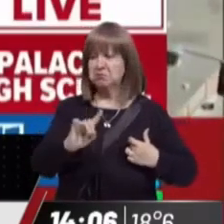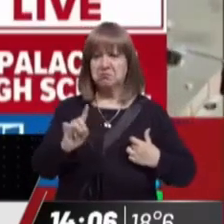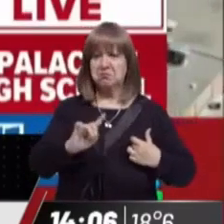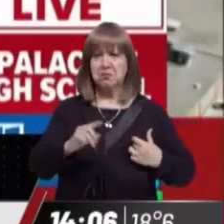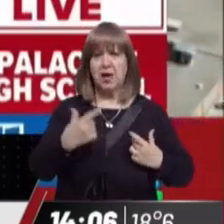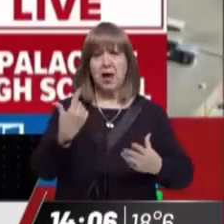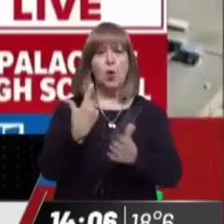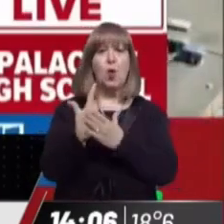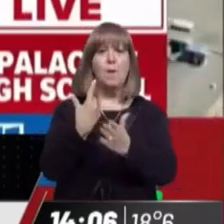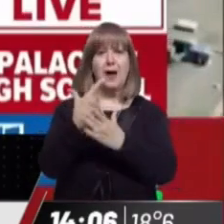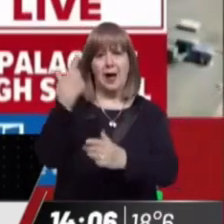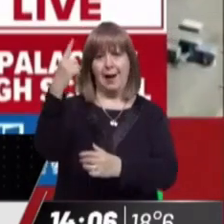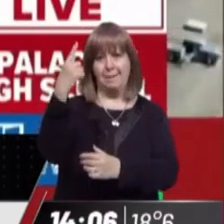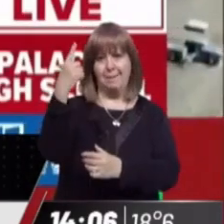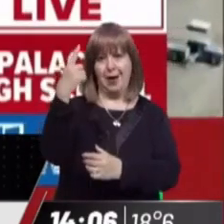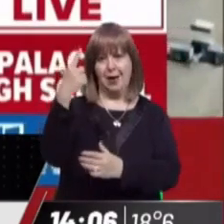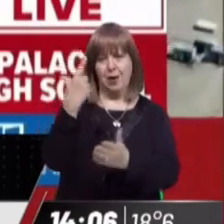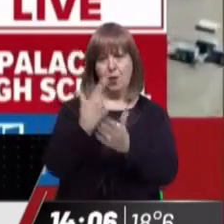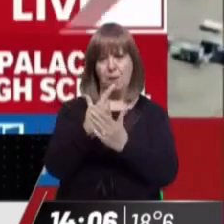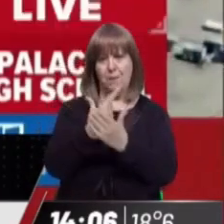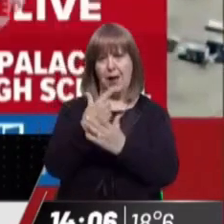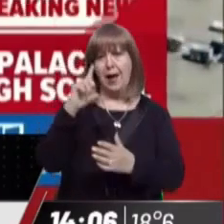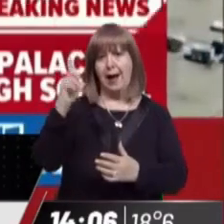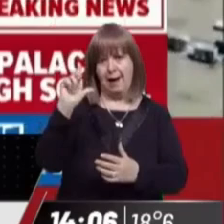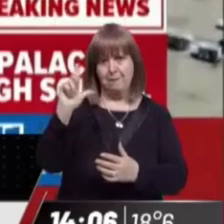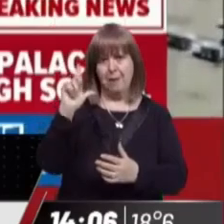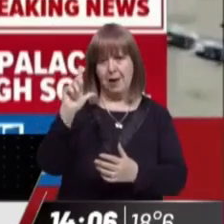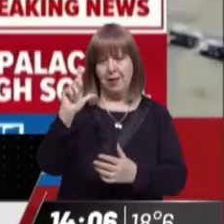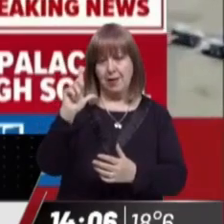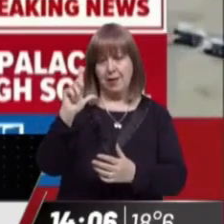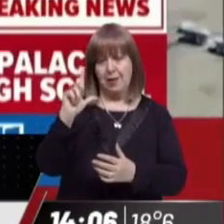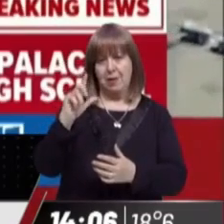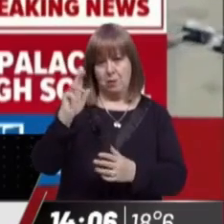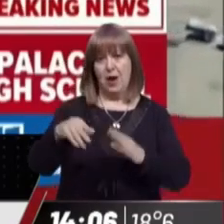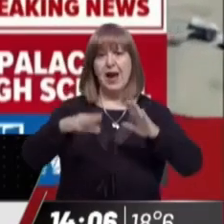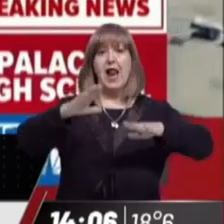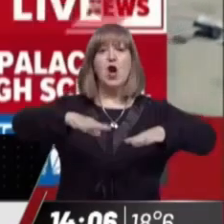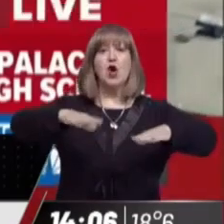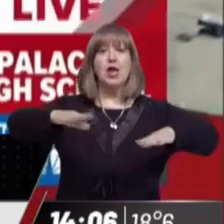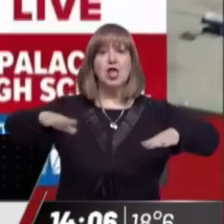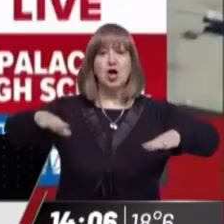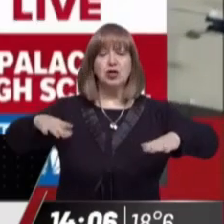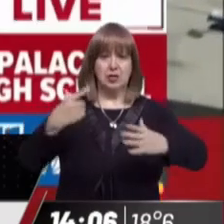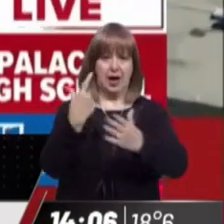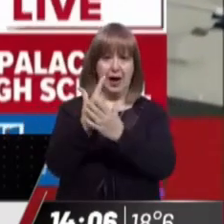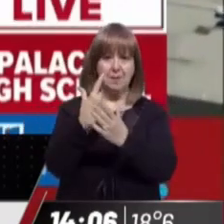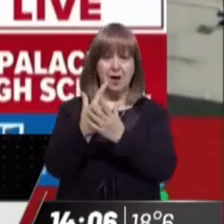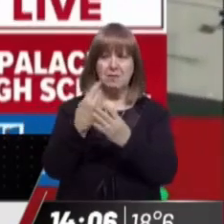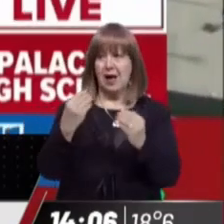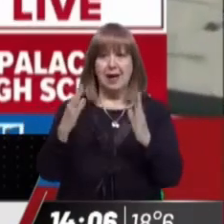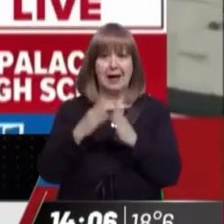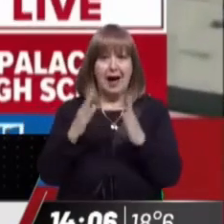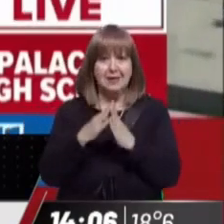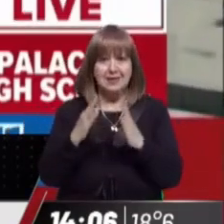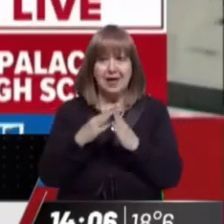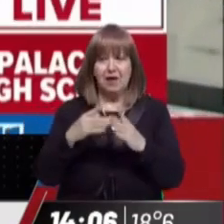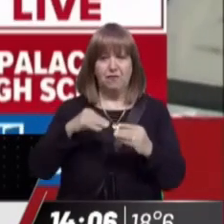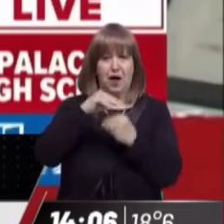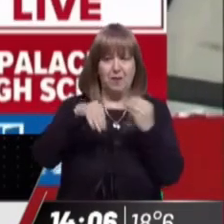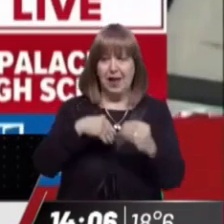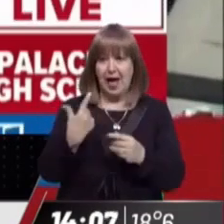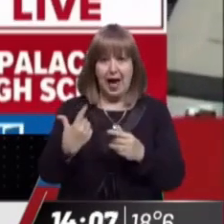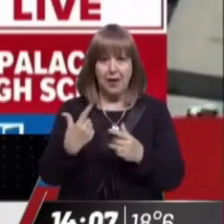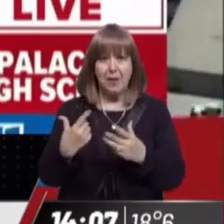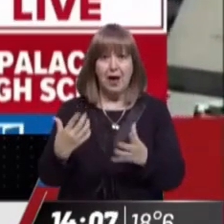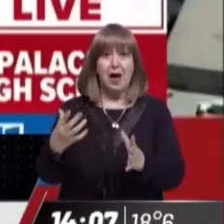súbita sino por armas de fuego esto te da una idea de lo peligroso que es tener armas en las casas